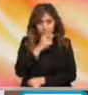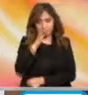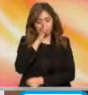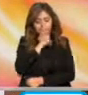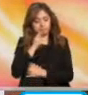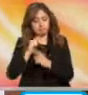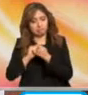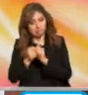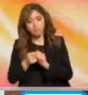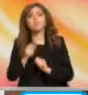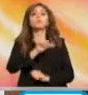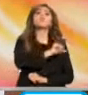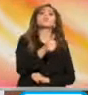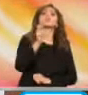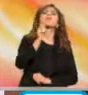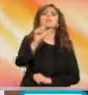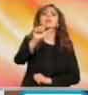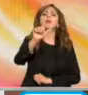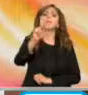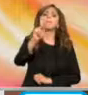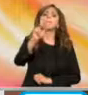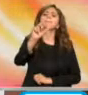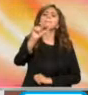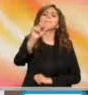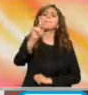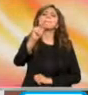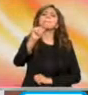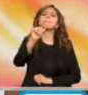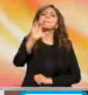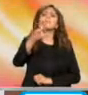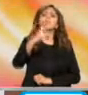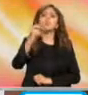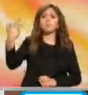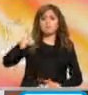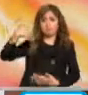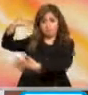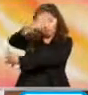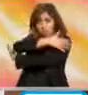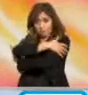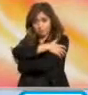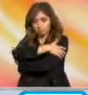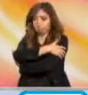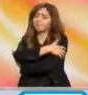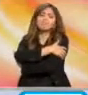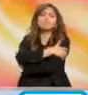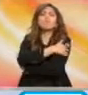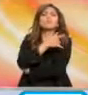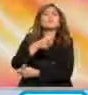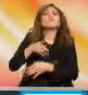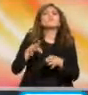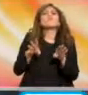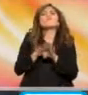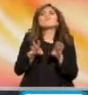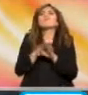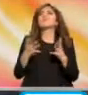es... Pues es que claro, en algo no se es, tienen ¿no? que ocupar. No tienen palabra para camello. ¿No? ¿Cómo para qué? No habría, Pues sí, no no, tendrían ni- por sí, qué los